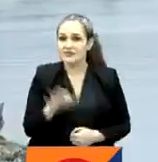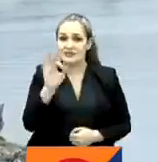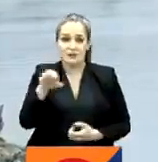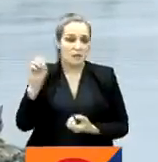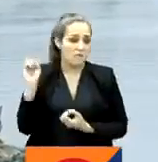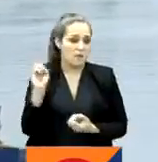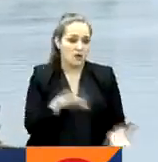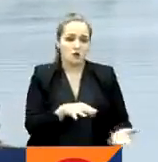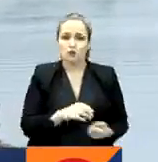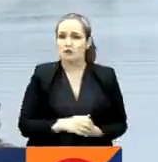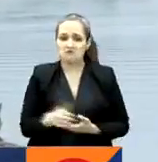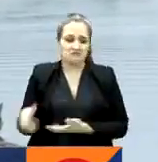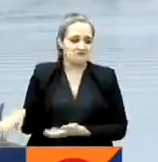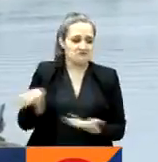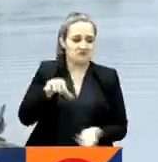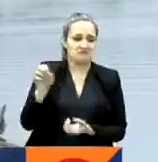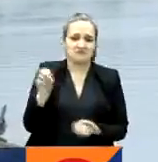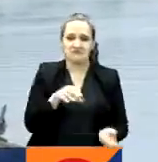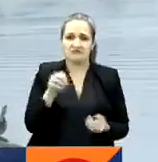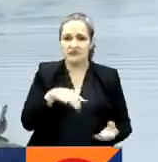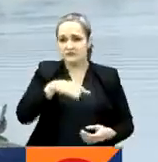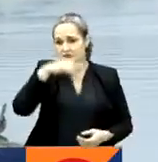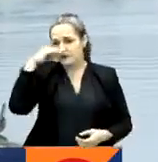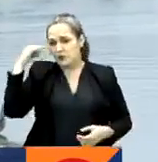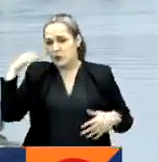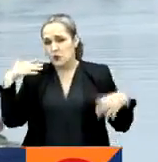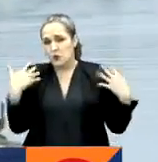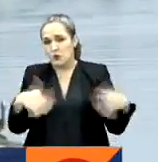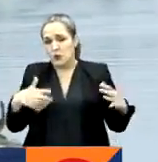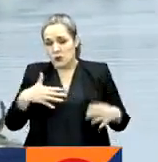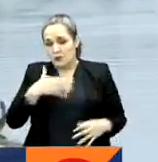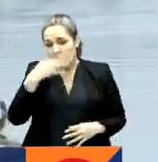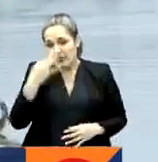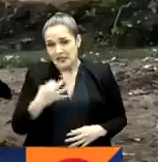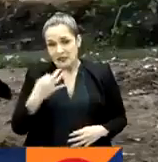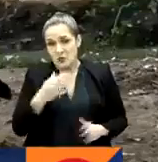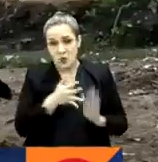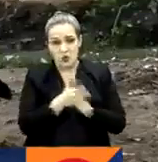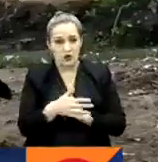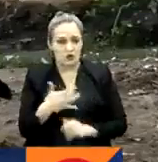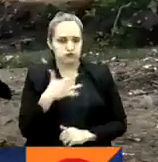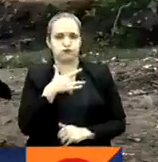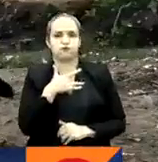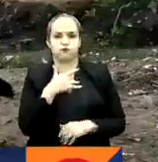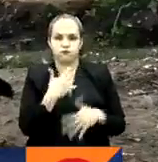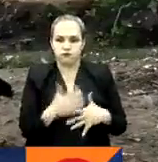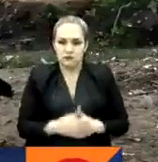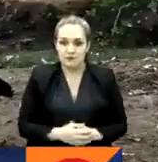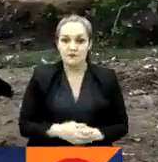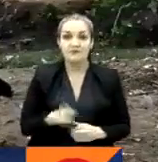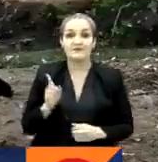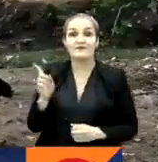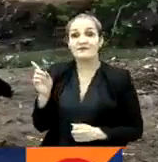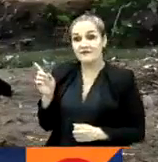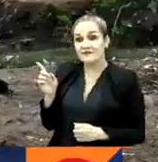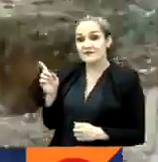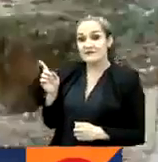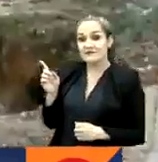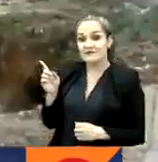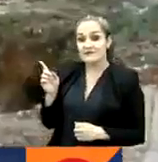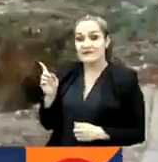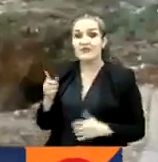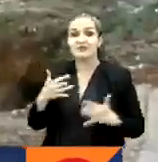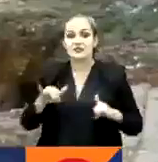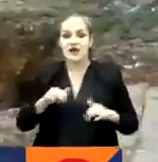la basura, y la verdad que estos son unos olores, pero bien fuertes. La contaminación en la Ciénaga de las Quintas ha sido un problema